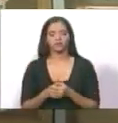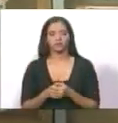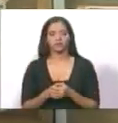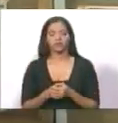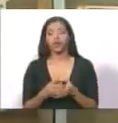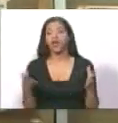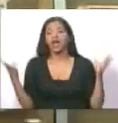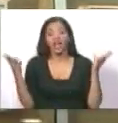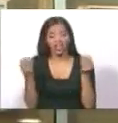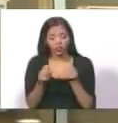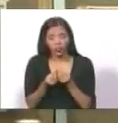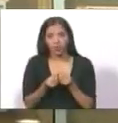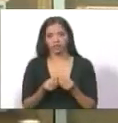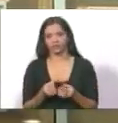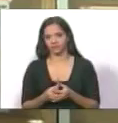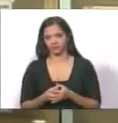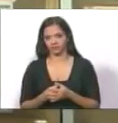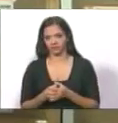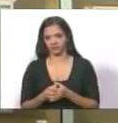Conclusiones de esto.